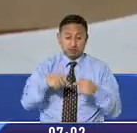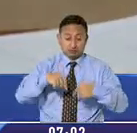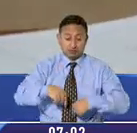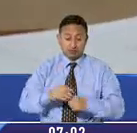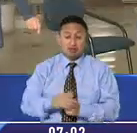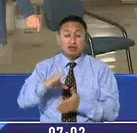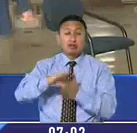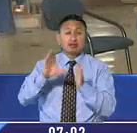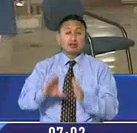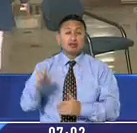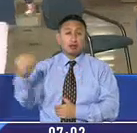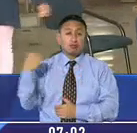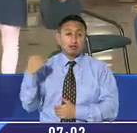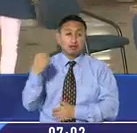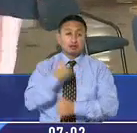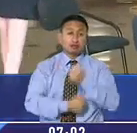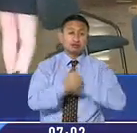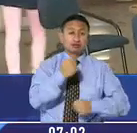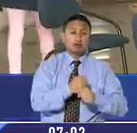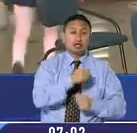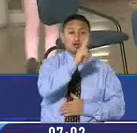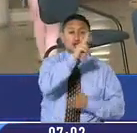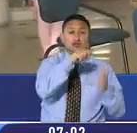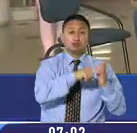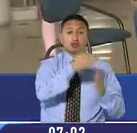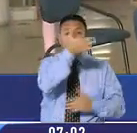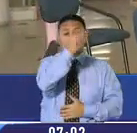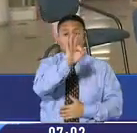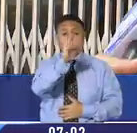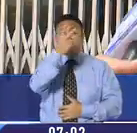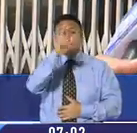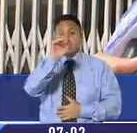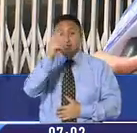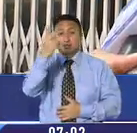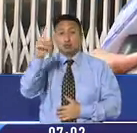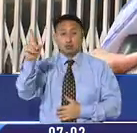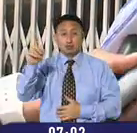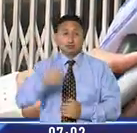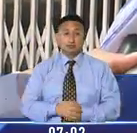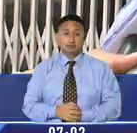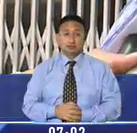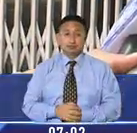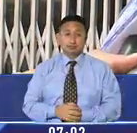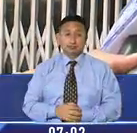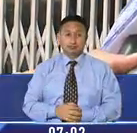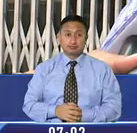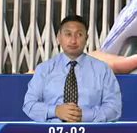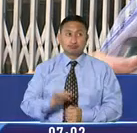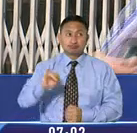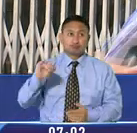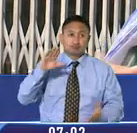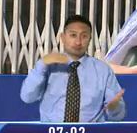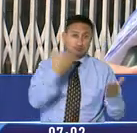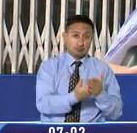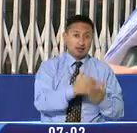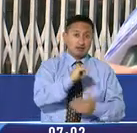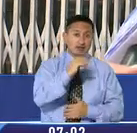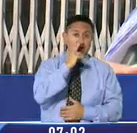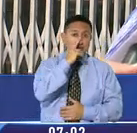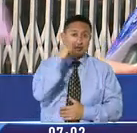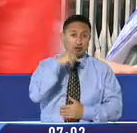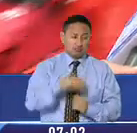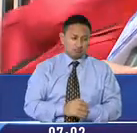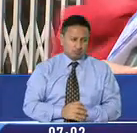ciudadanas presentadas en los años 2019, 2020 y 2021. Nosotros, cuando llegamos en el mes de junio, identificamos